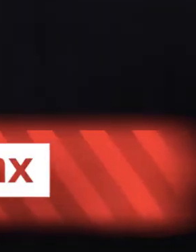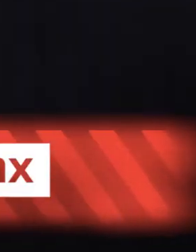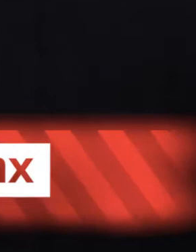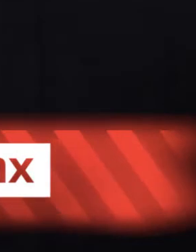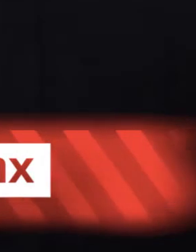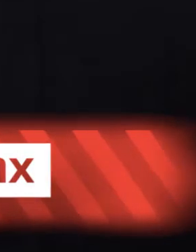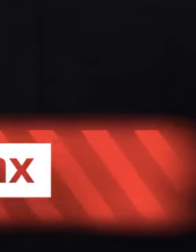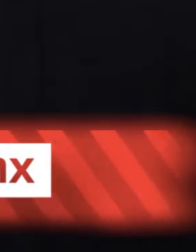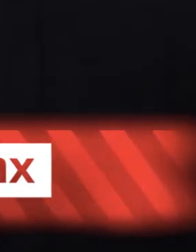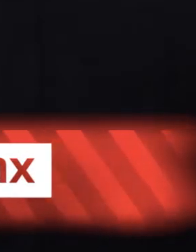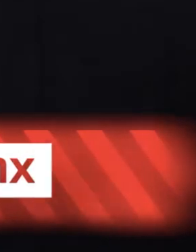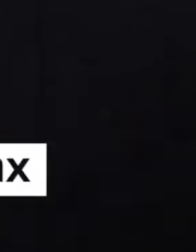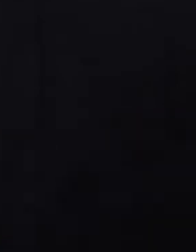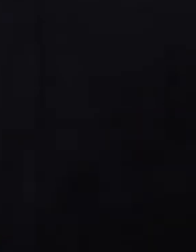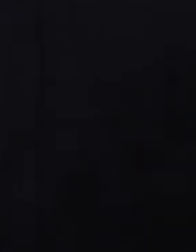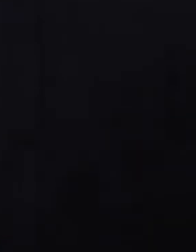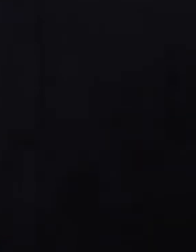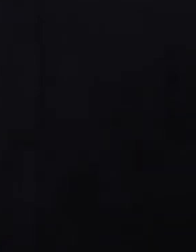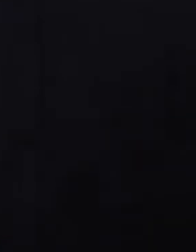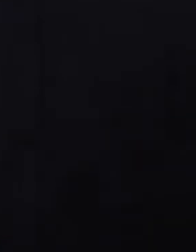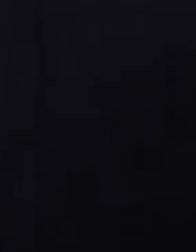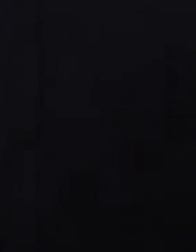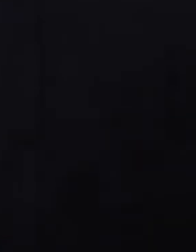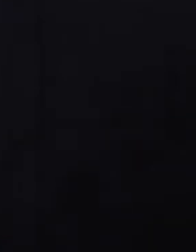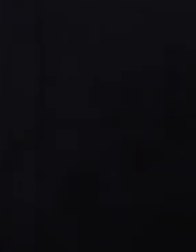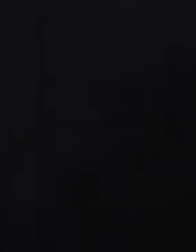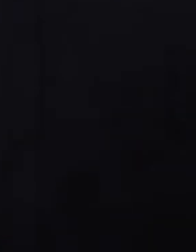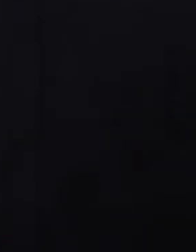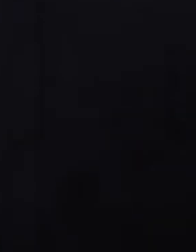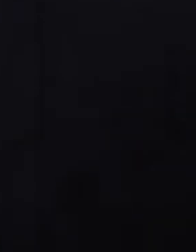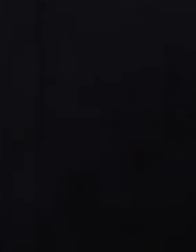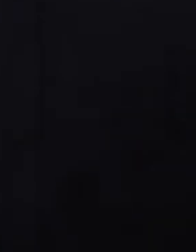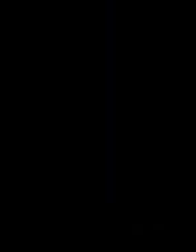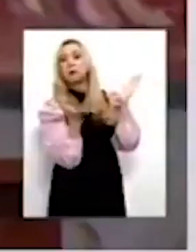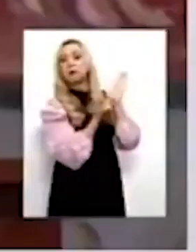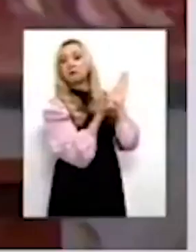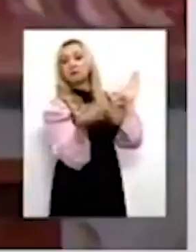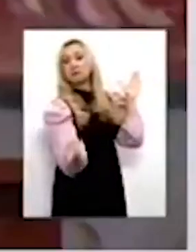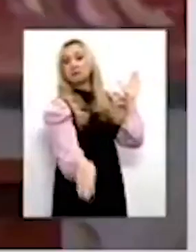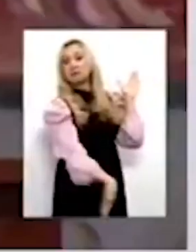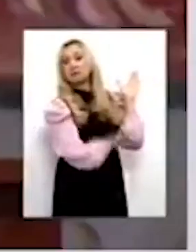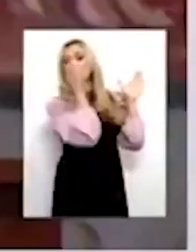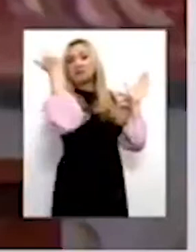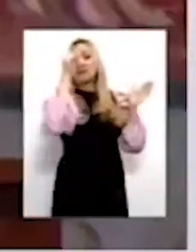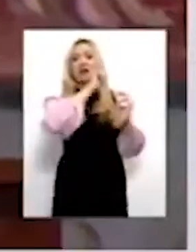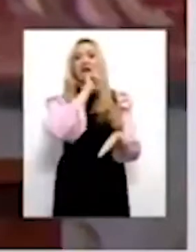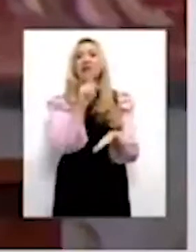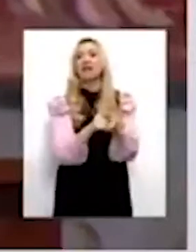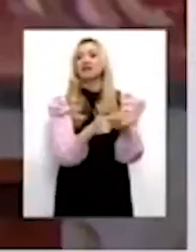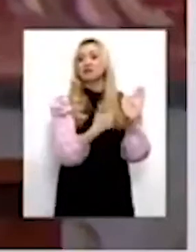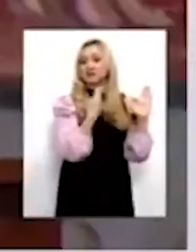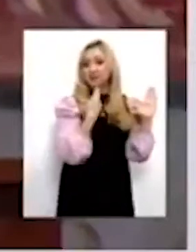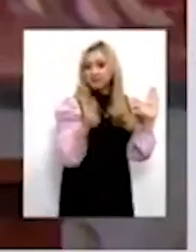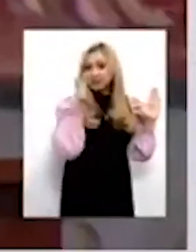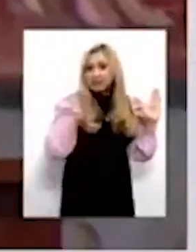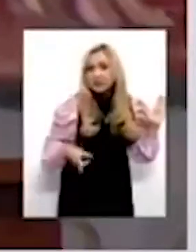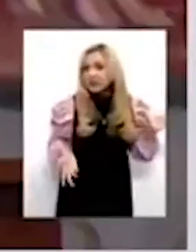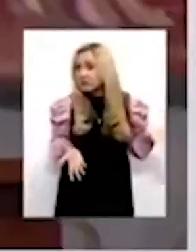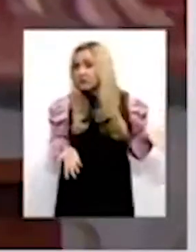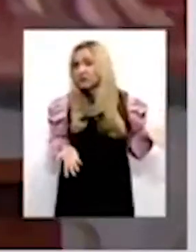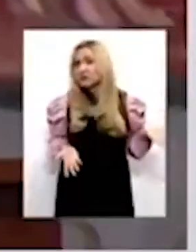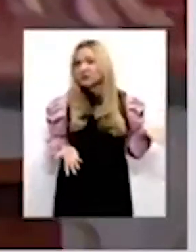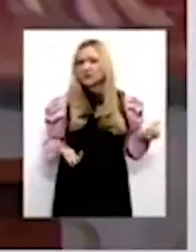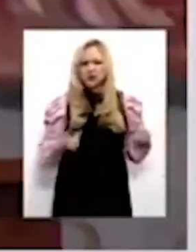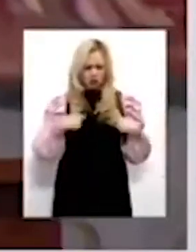abusos. Y también esta información ha causado discusión en nuestro país. El Senado amplió por 2 años el mandato